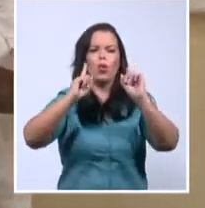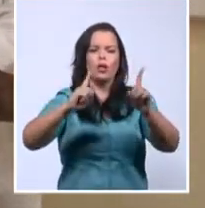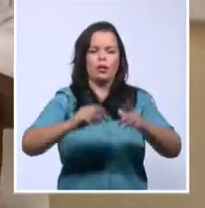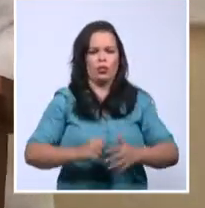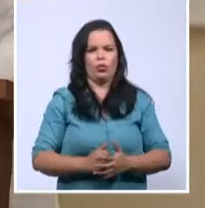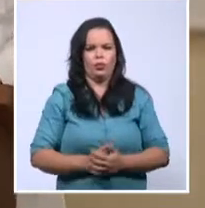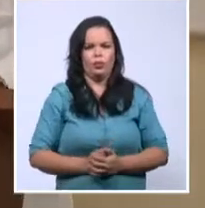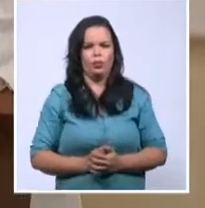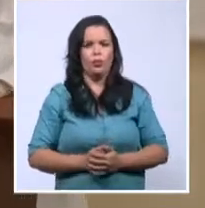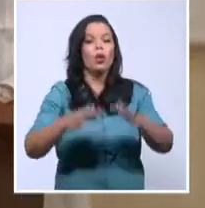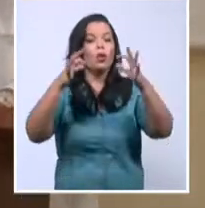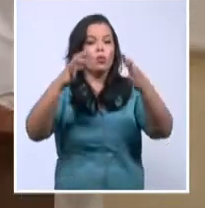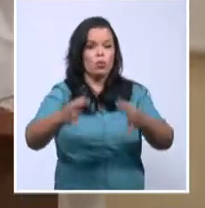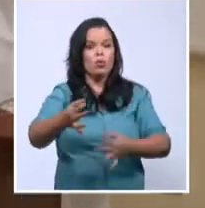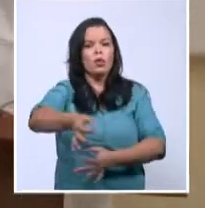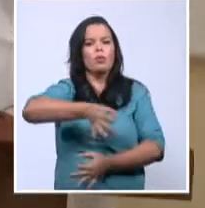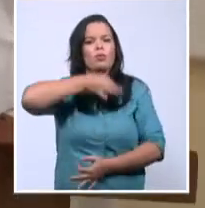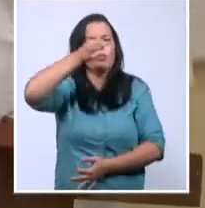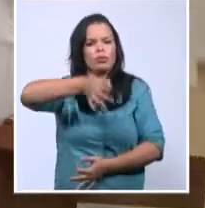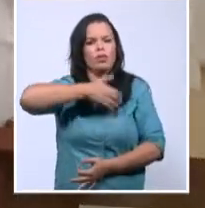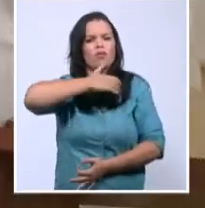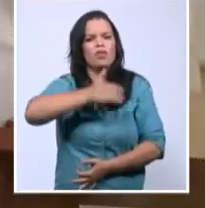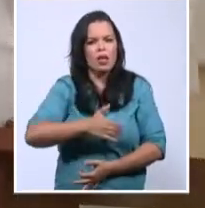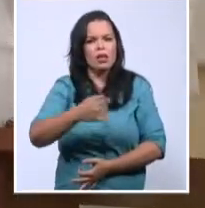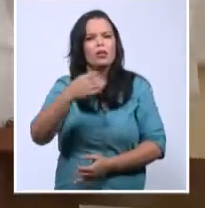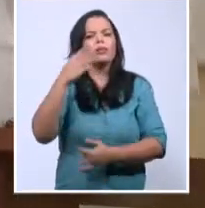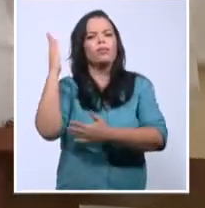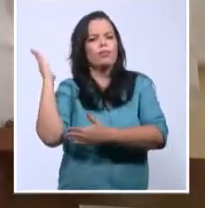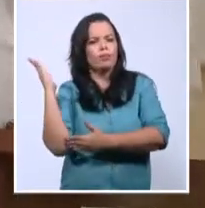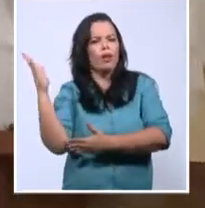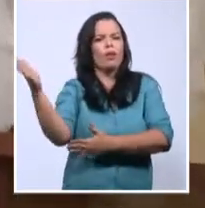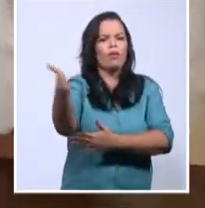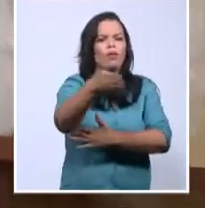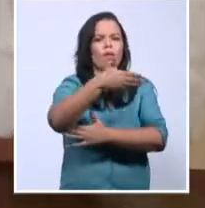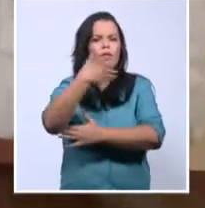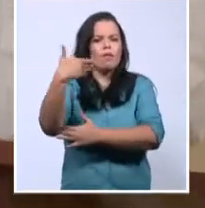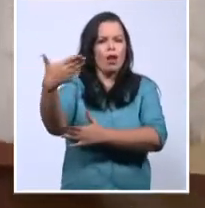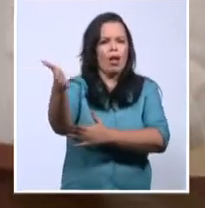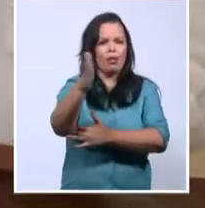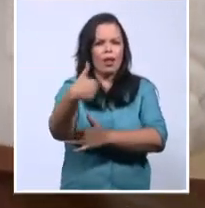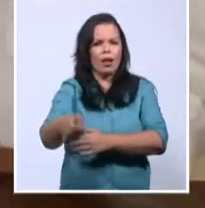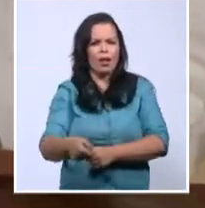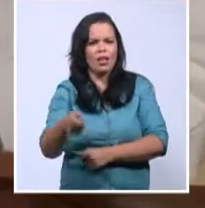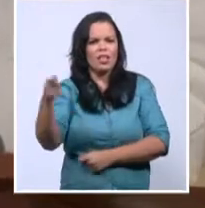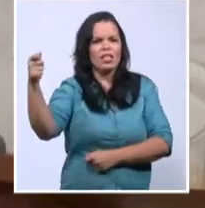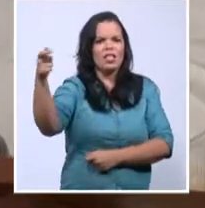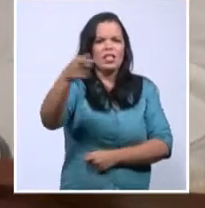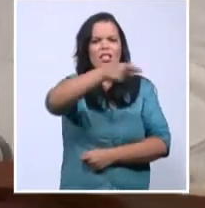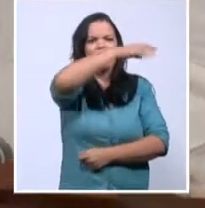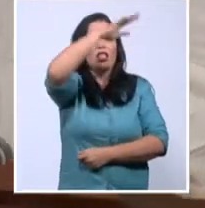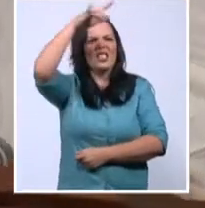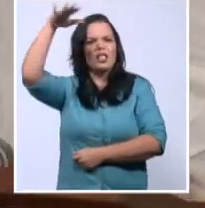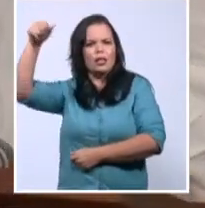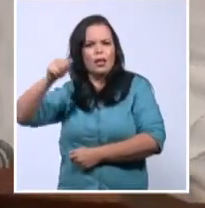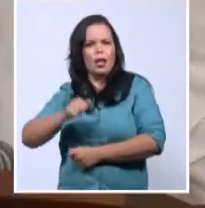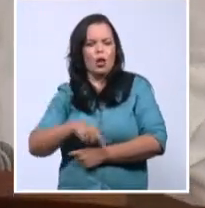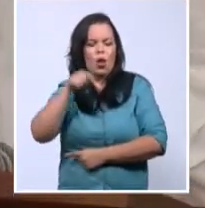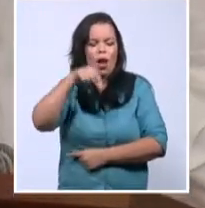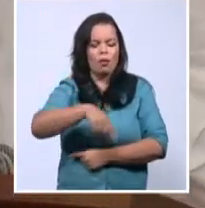Como dijera Fidel, esta bandera, este cielo y esta tierra la defenderemos al precio que sea